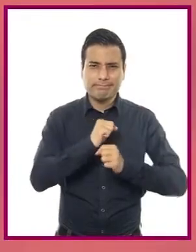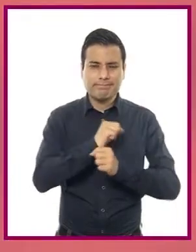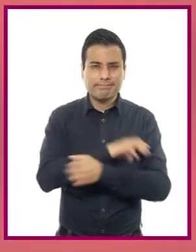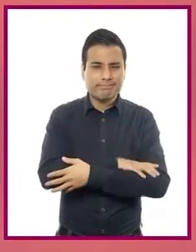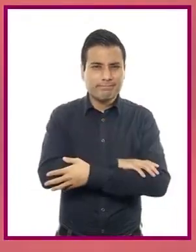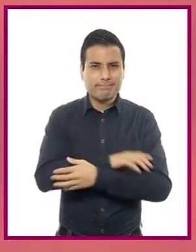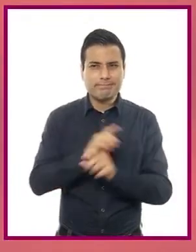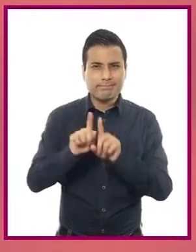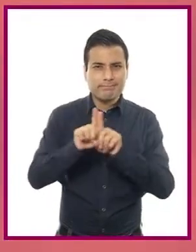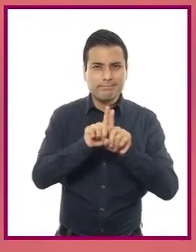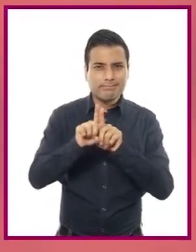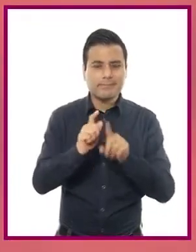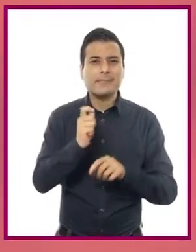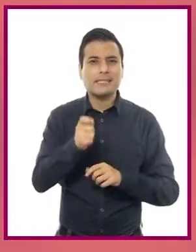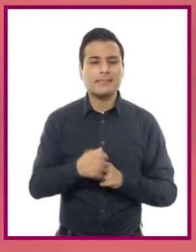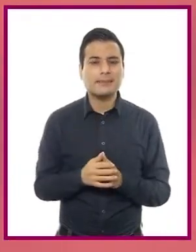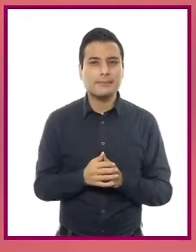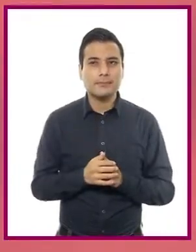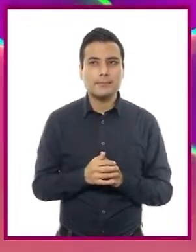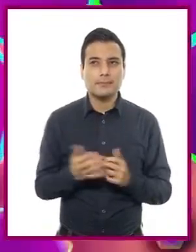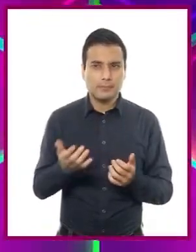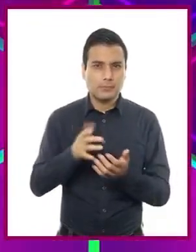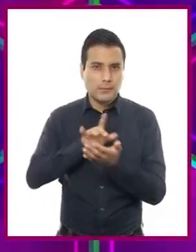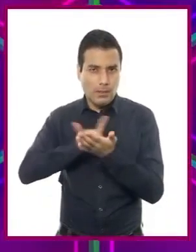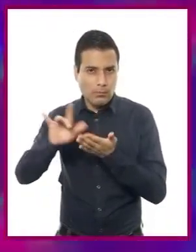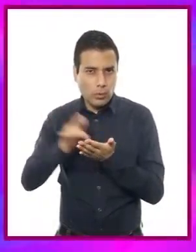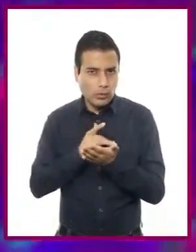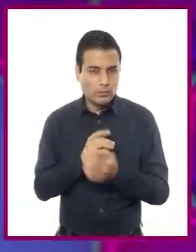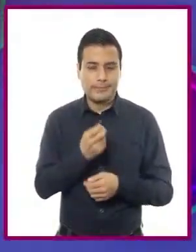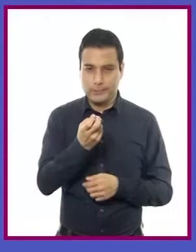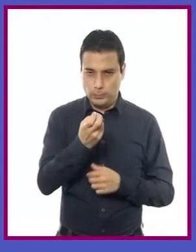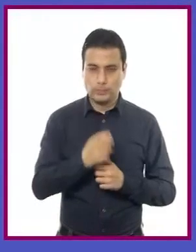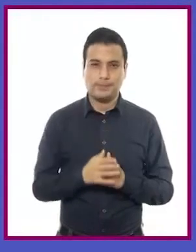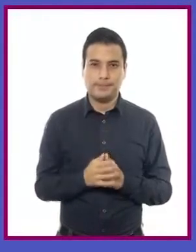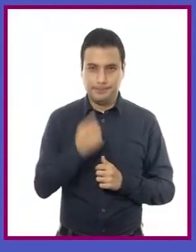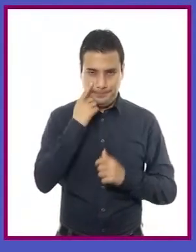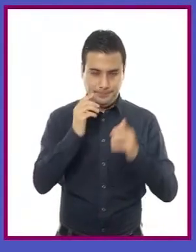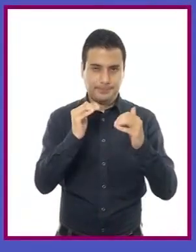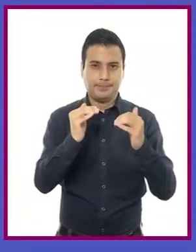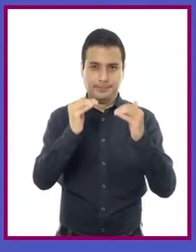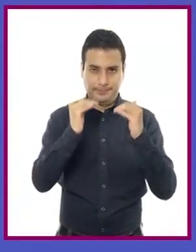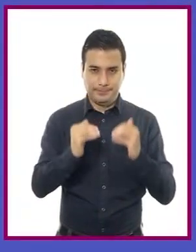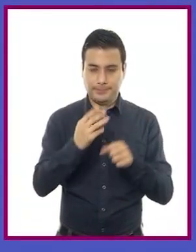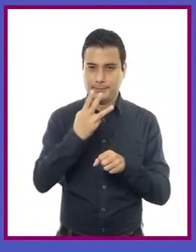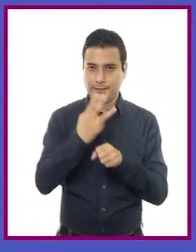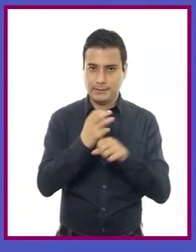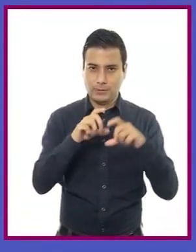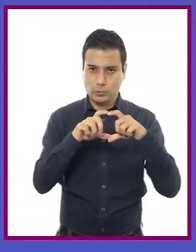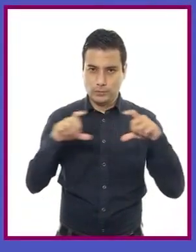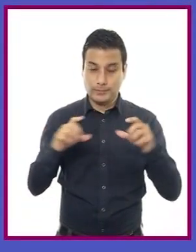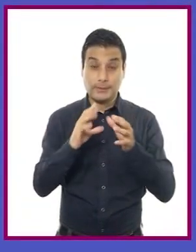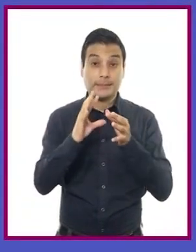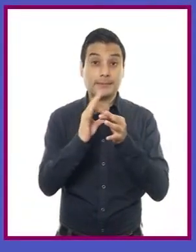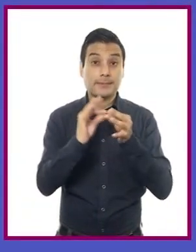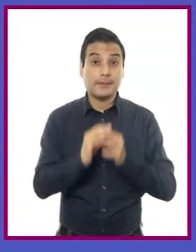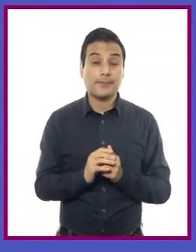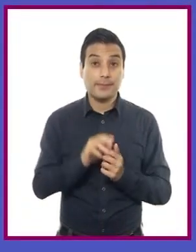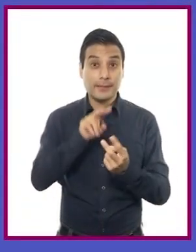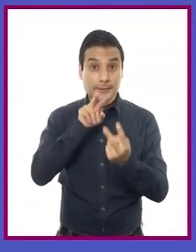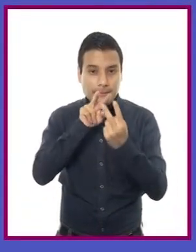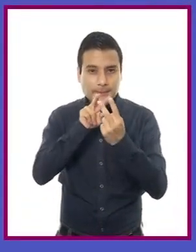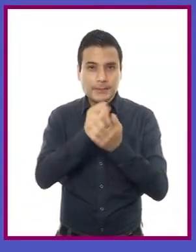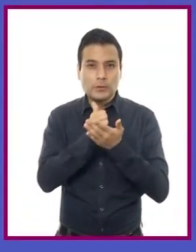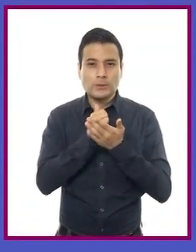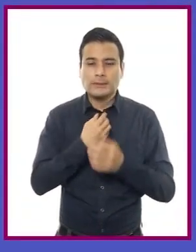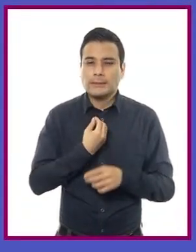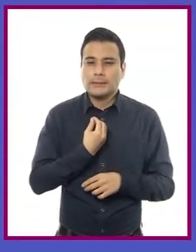Bueno, presiento que se refiere al apoyo. Muy bien. En la tercera estrofa habla de la mirada que ayuda a